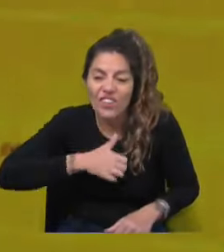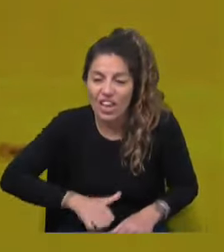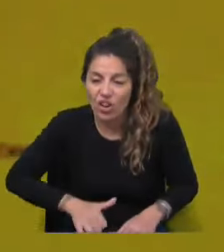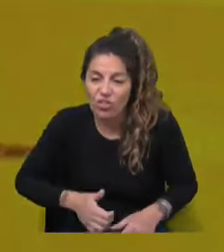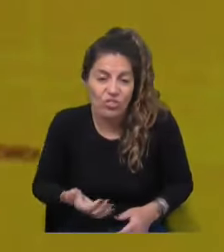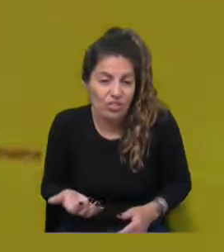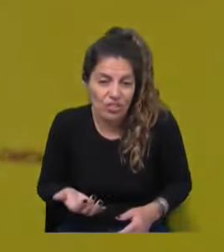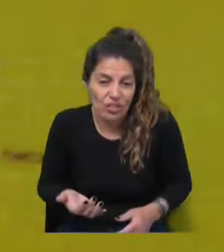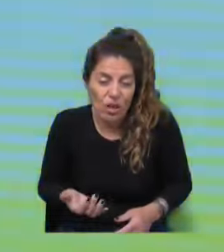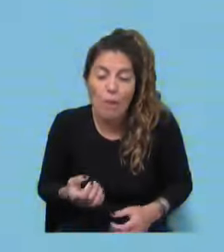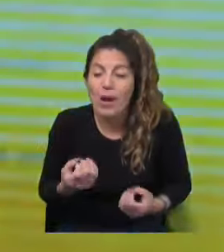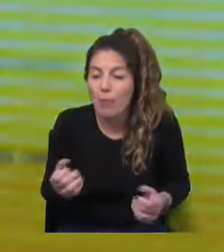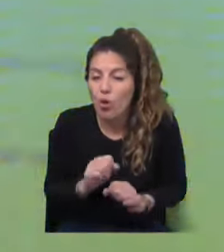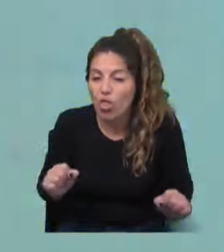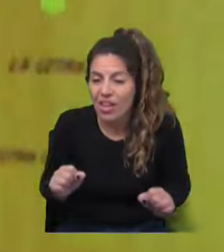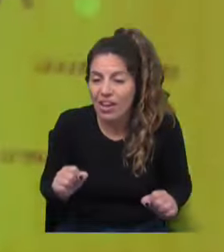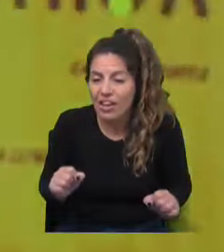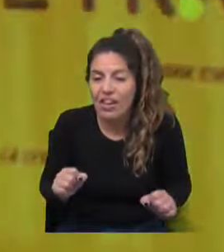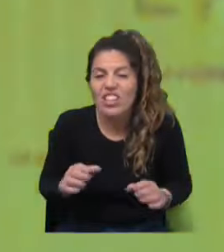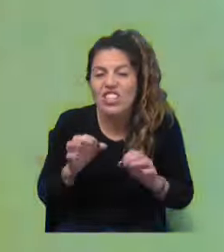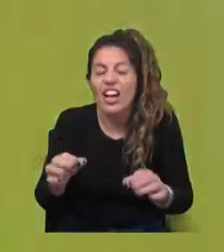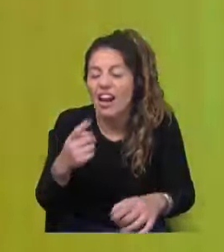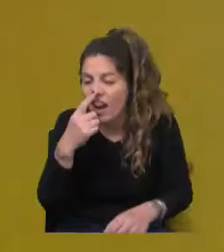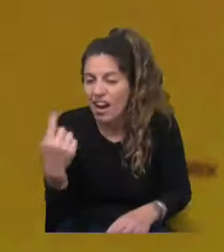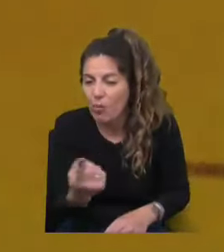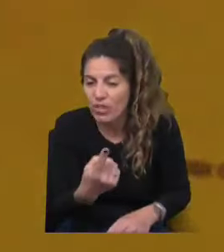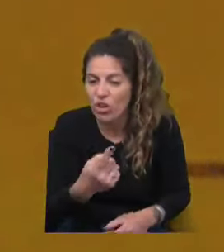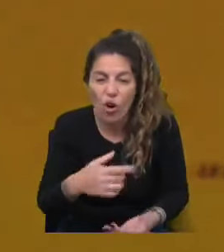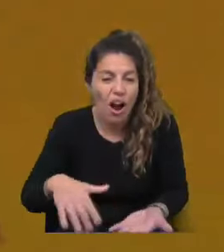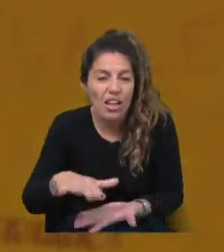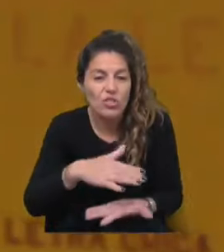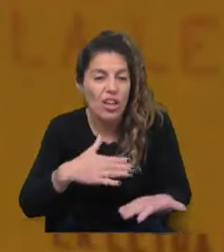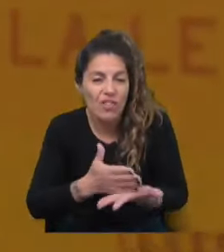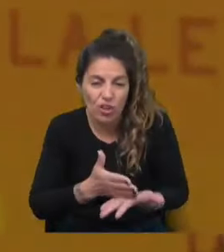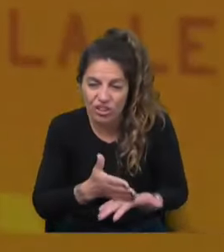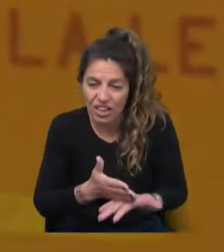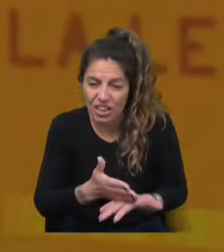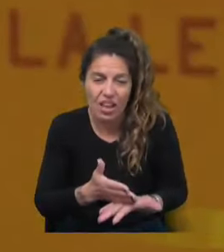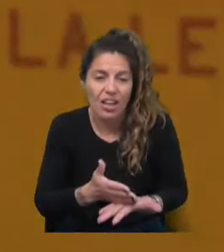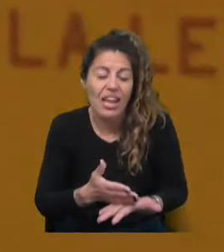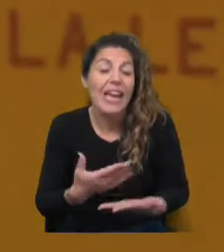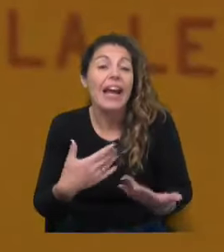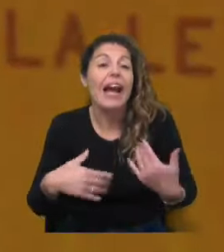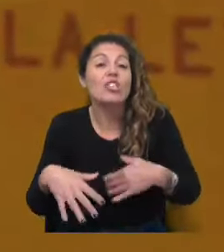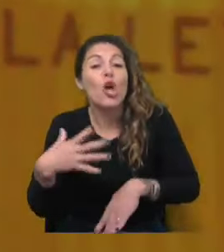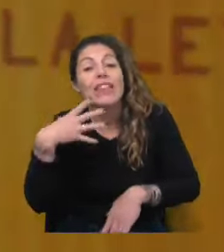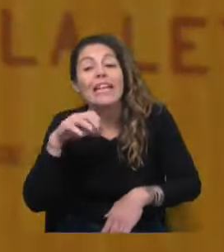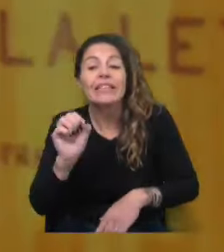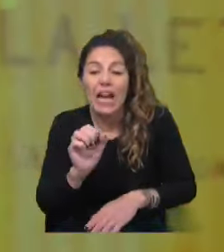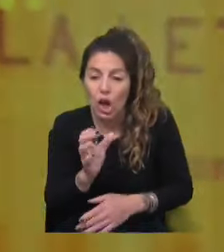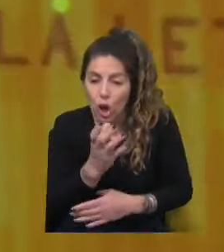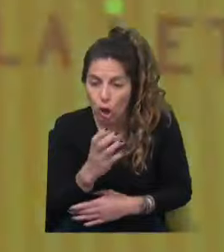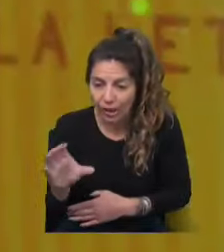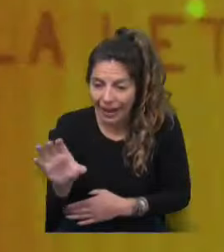sus aviones para eventualmente llegar rápido a la frontera en caso de detectar los radares, que